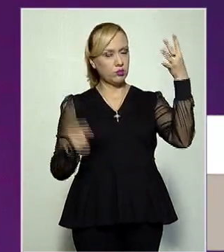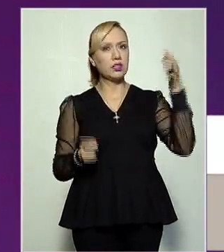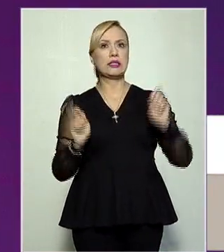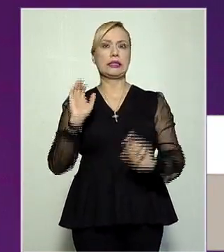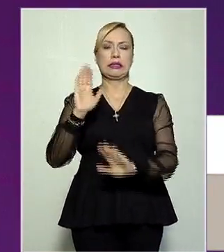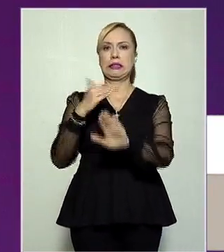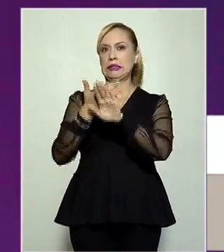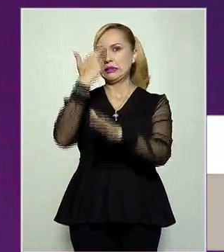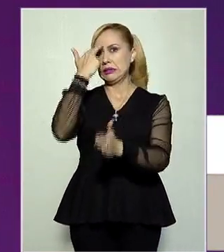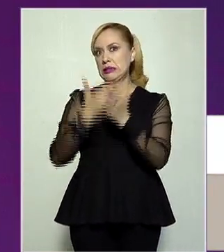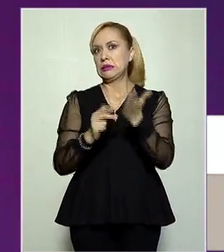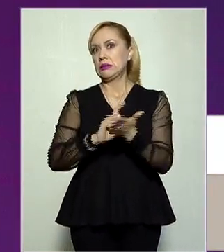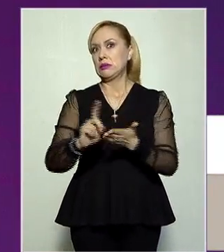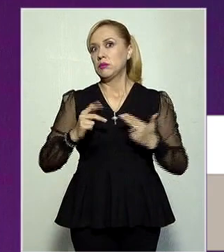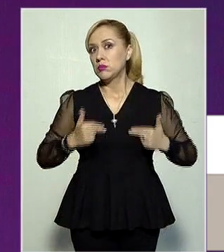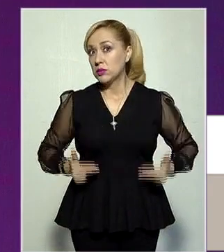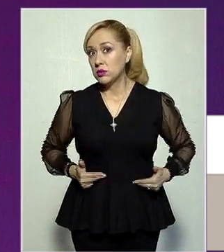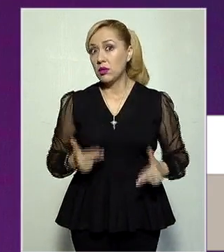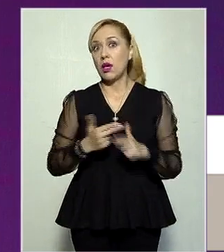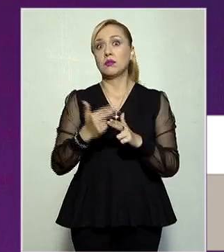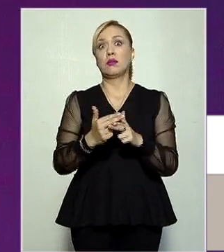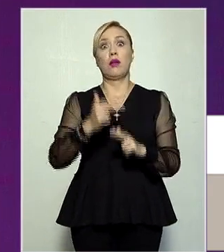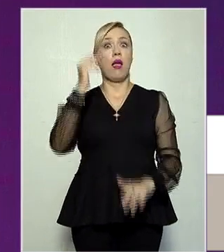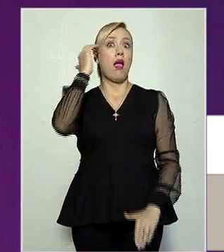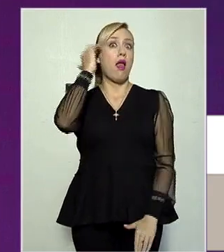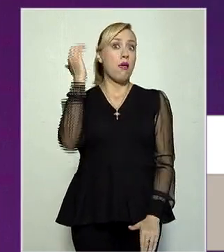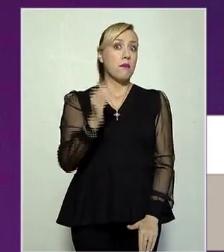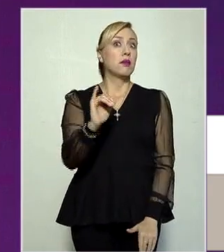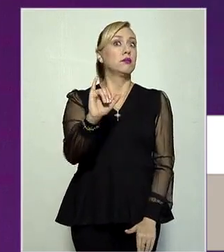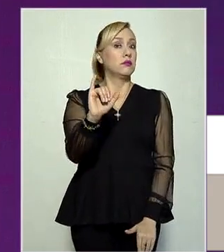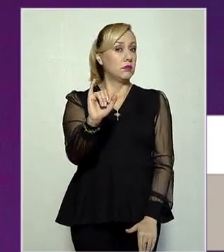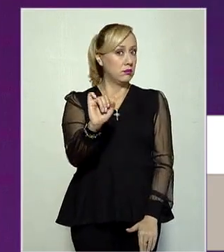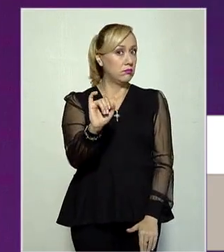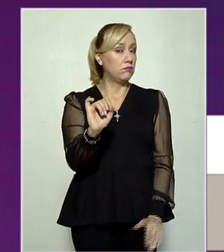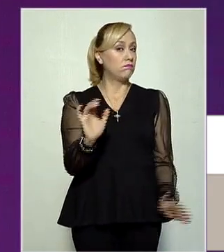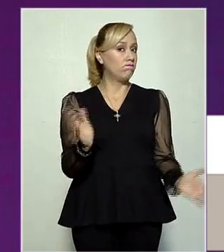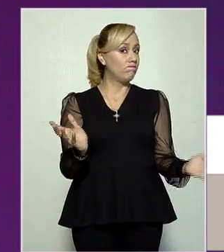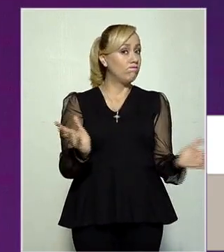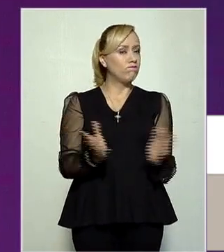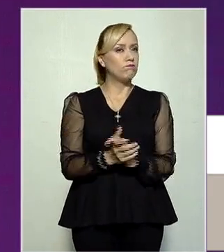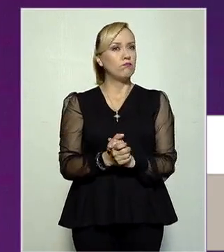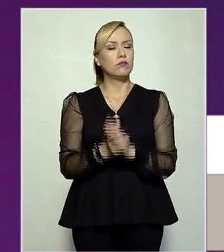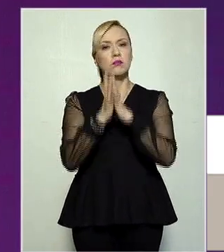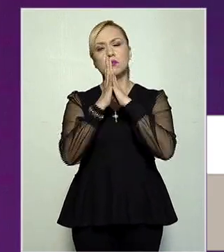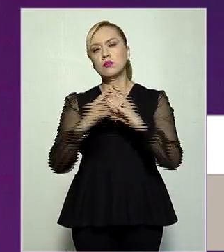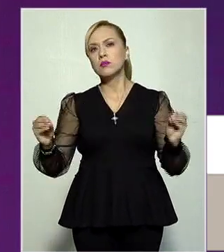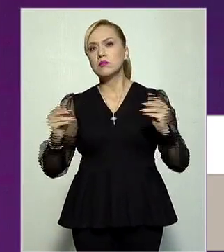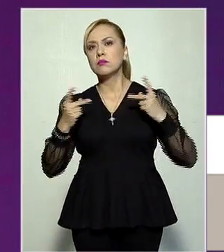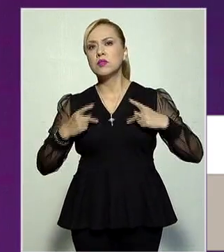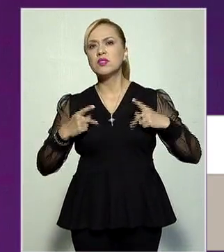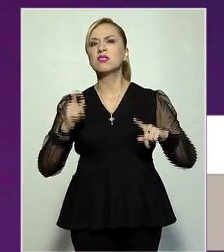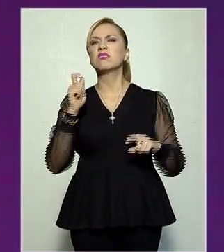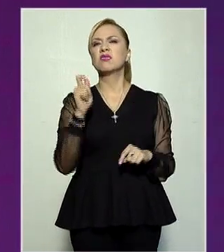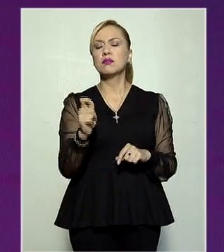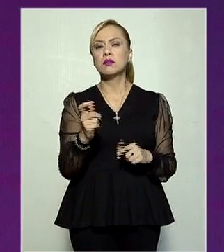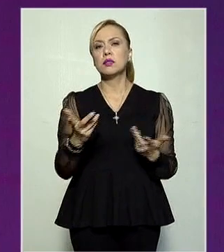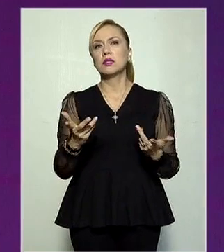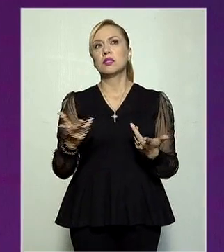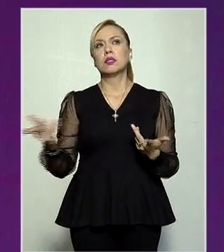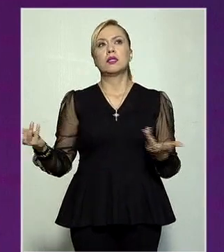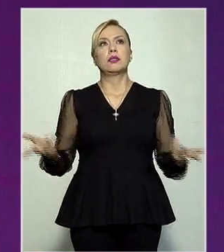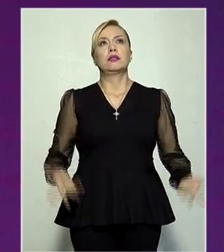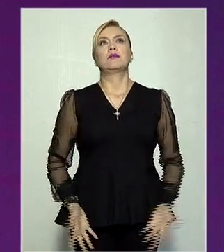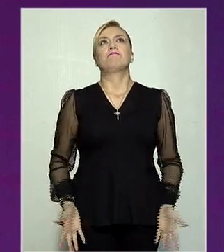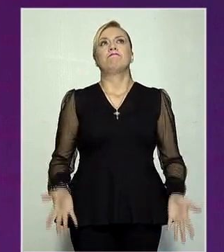violación a derechos humanos, puede constituir incluso un crimen de lesa humanidad. La desaparición forzada implica una privación